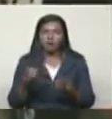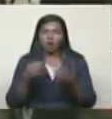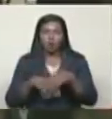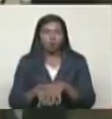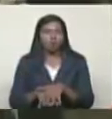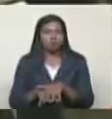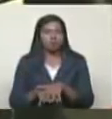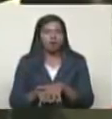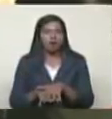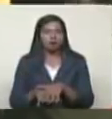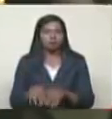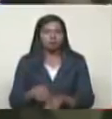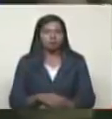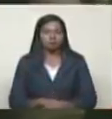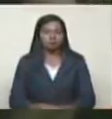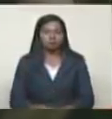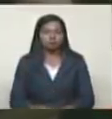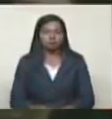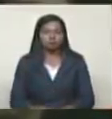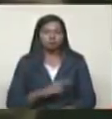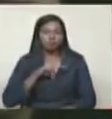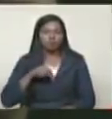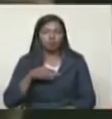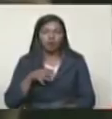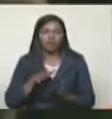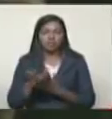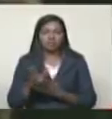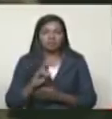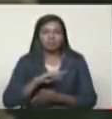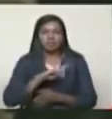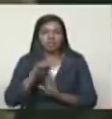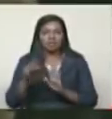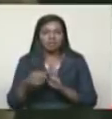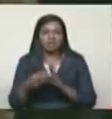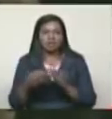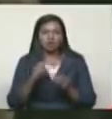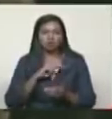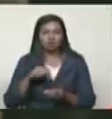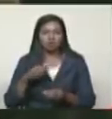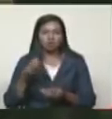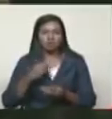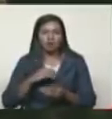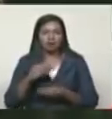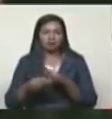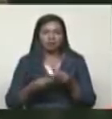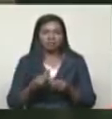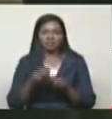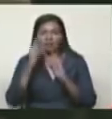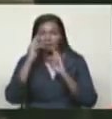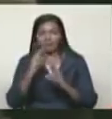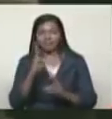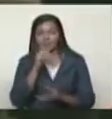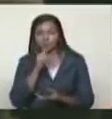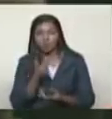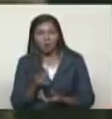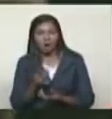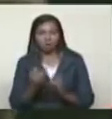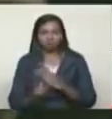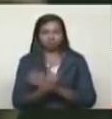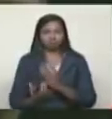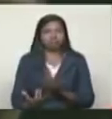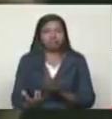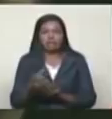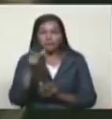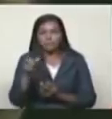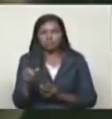Armada Nacional Bolivariana, habrá garantía de integridad territorial, porque nadie respeta a los traidores, a